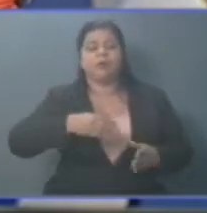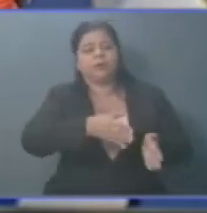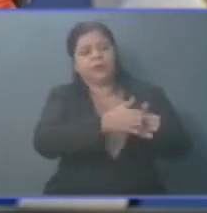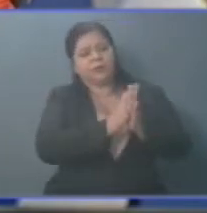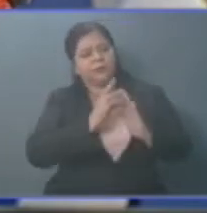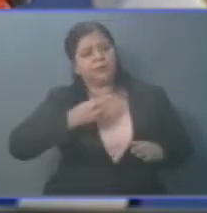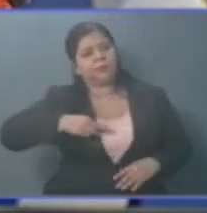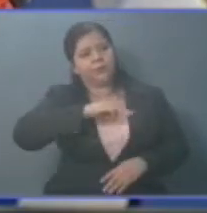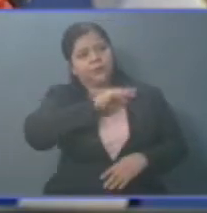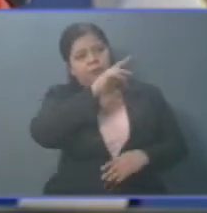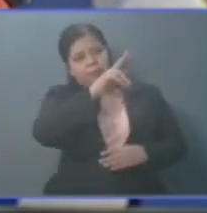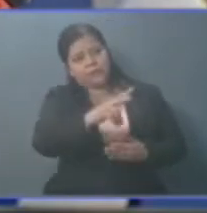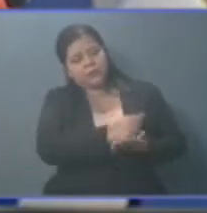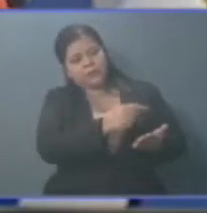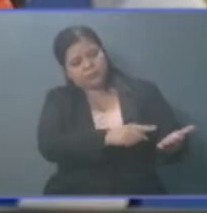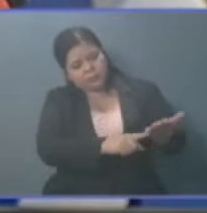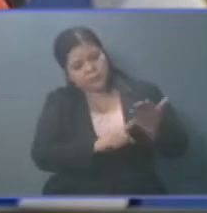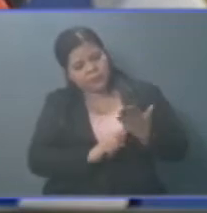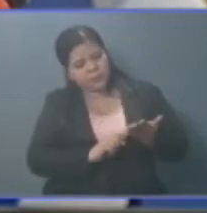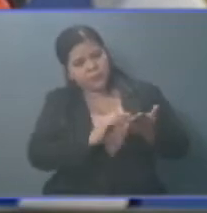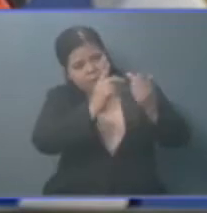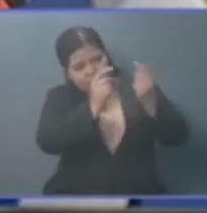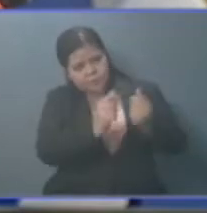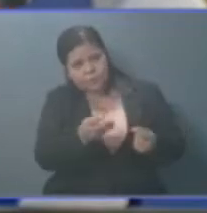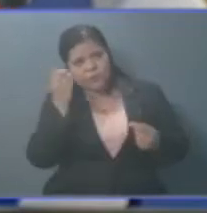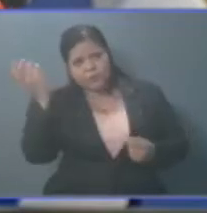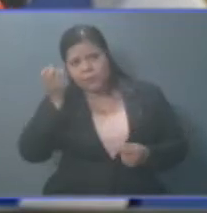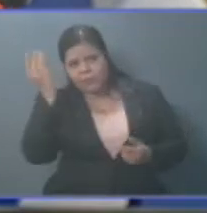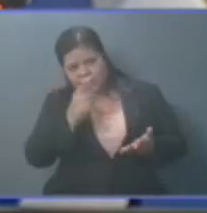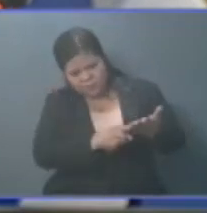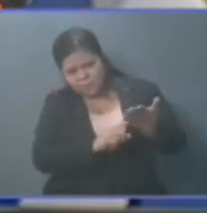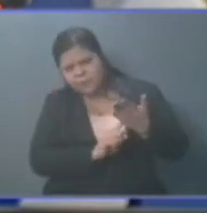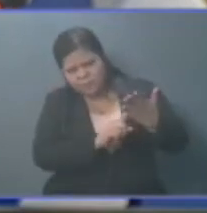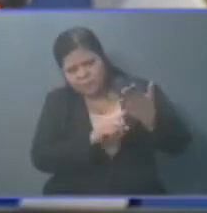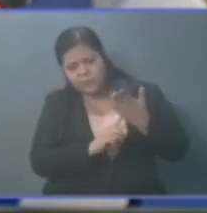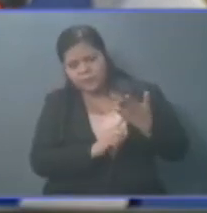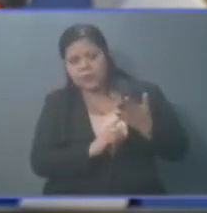Hacienda que presente ese presupuesto extraordinario.